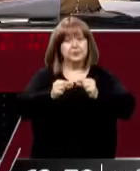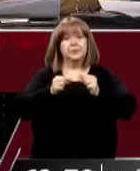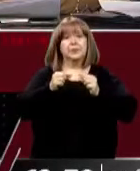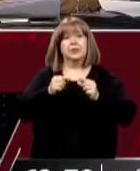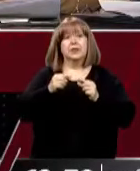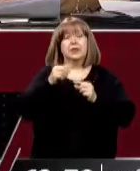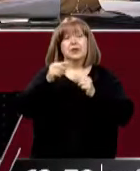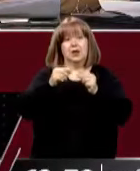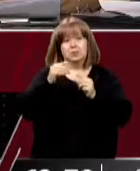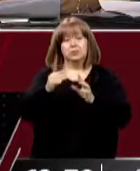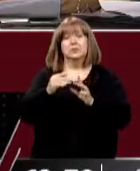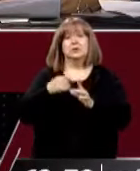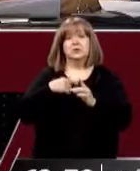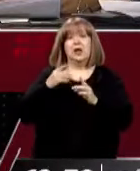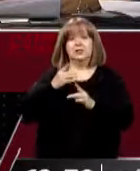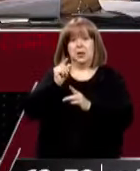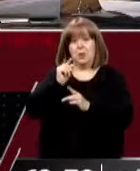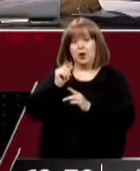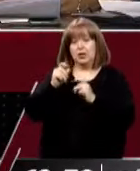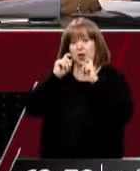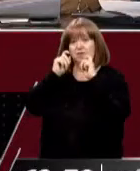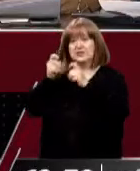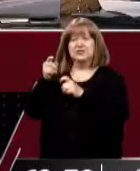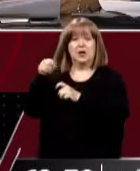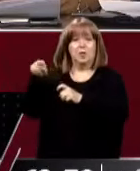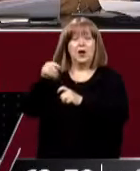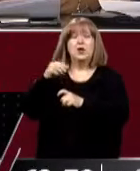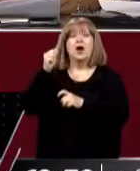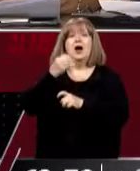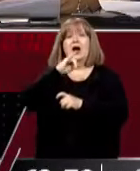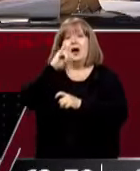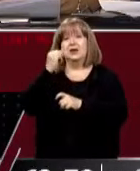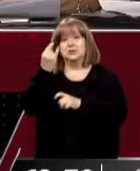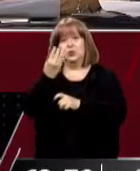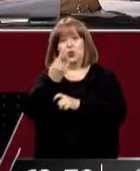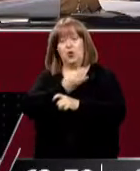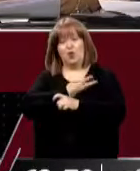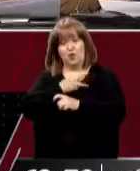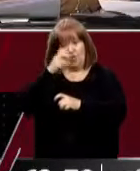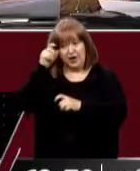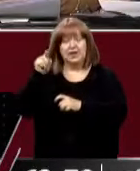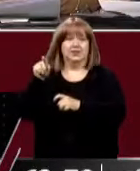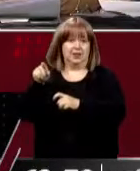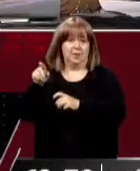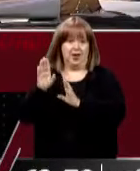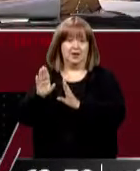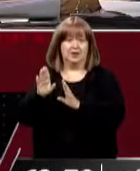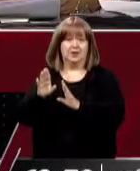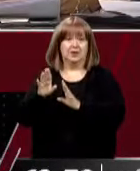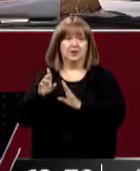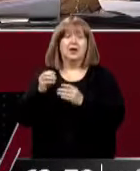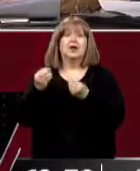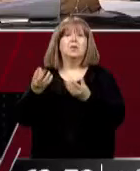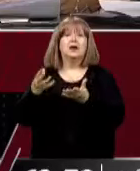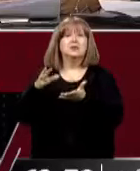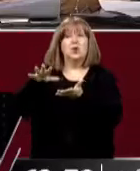visitarlos por el tema del azufre, otro tema que queda de costadito, ¿no? Pero venimos reclamando claramente, hemos hecho todos los procedimientos para ver qué